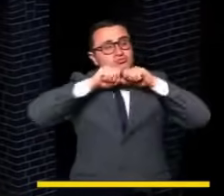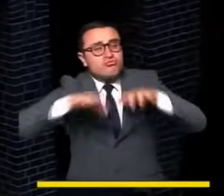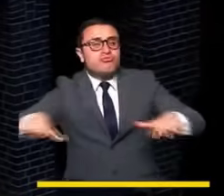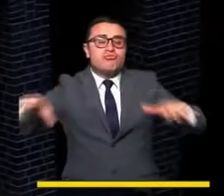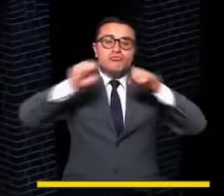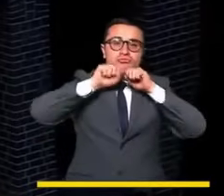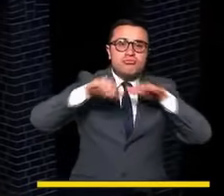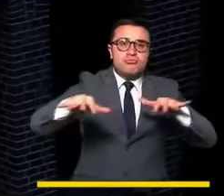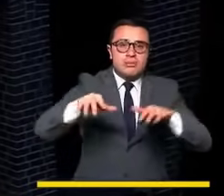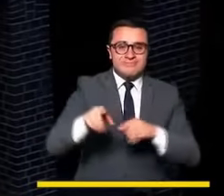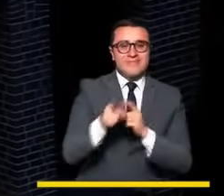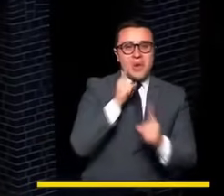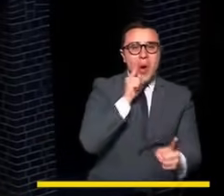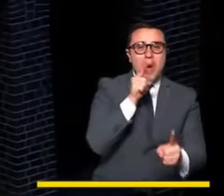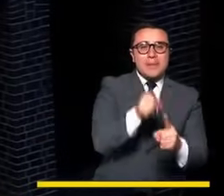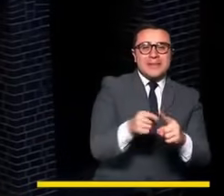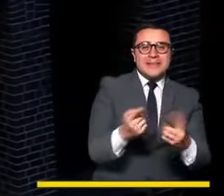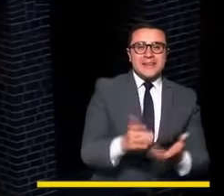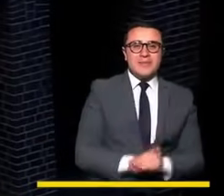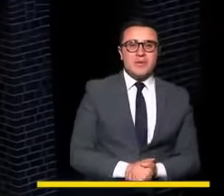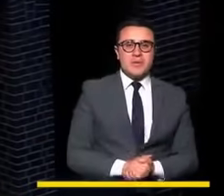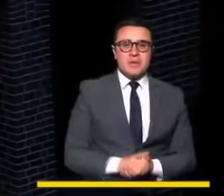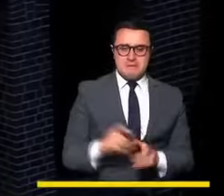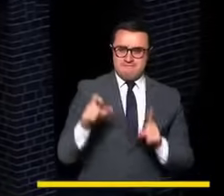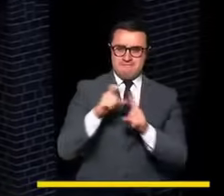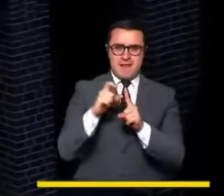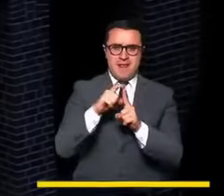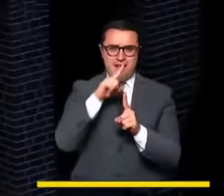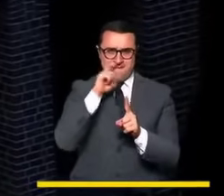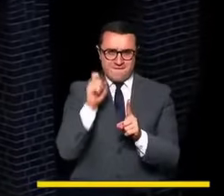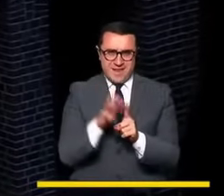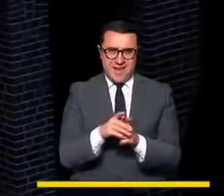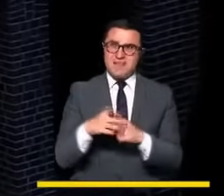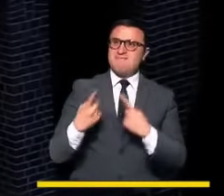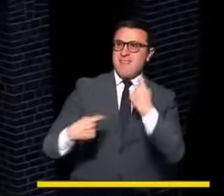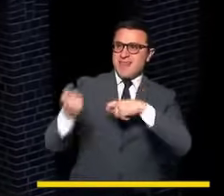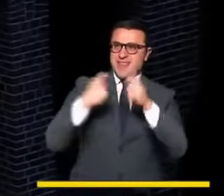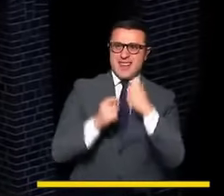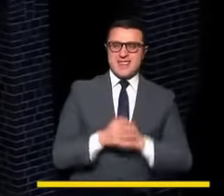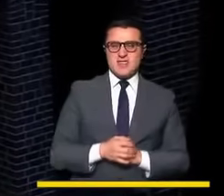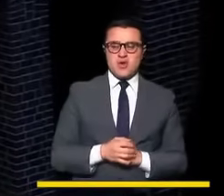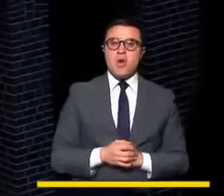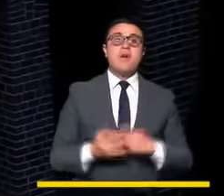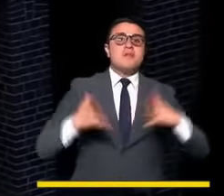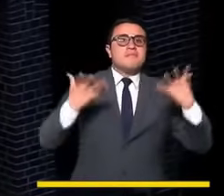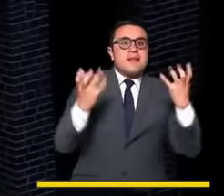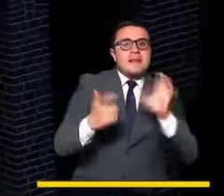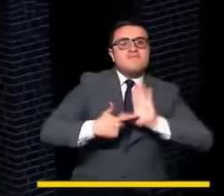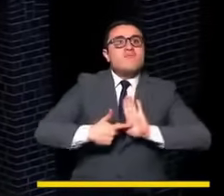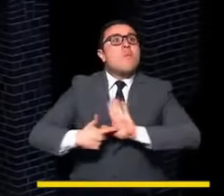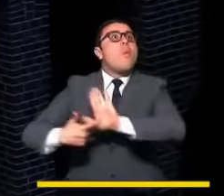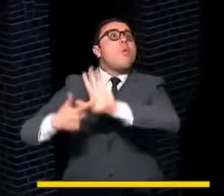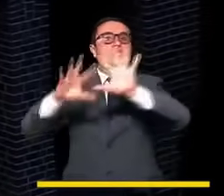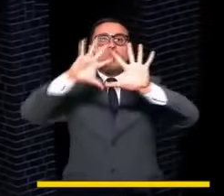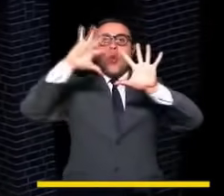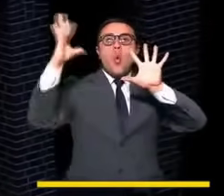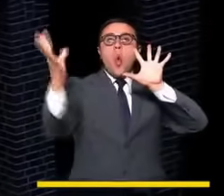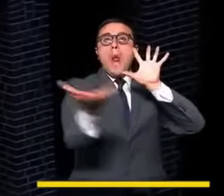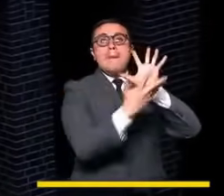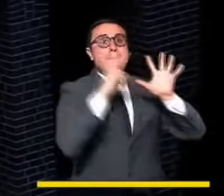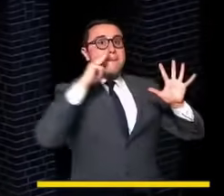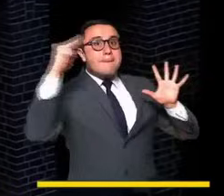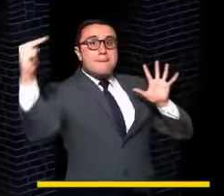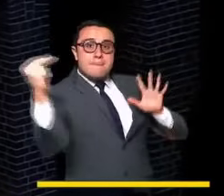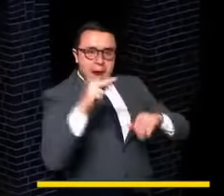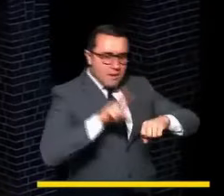el que podamos, la palabra fea no es vender, es lograr hacer conocer la enorme